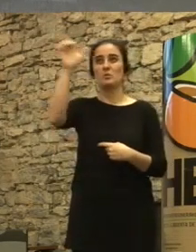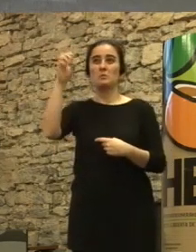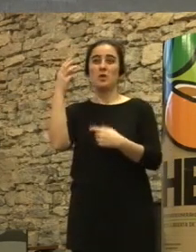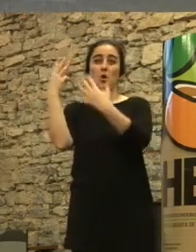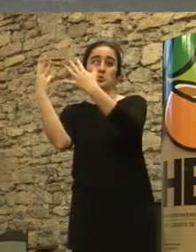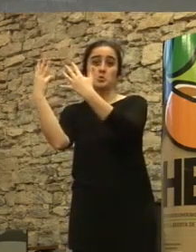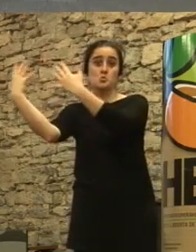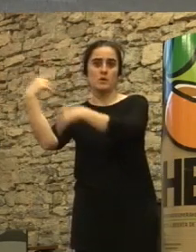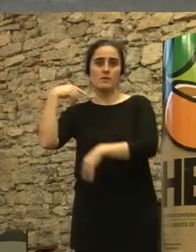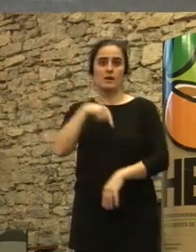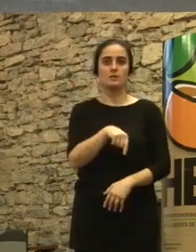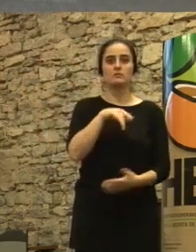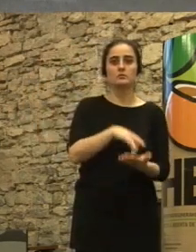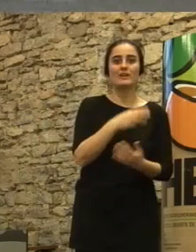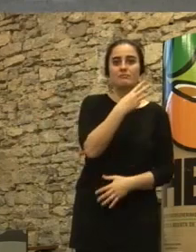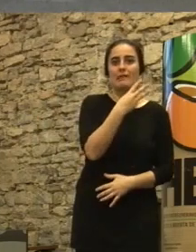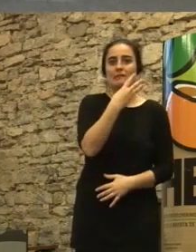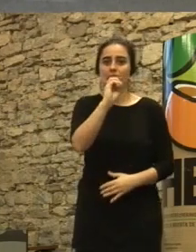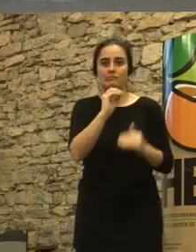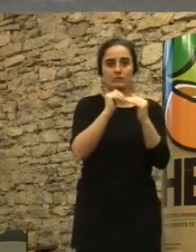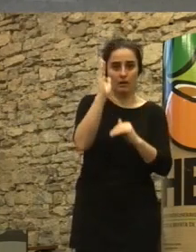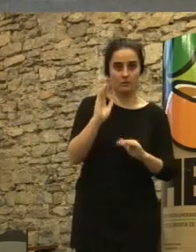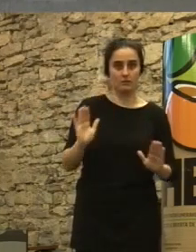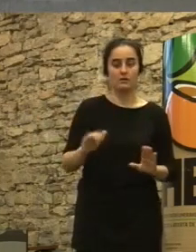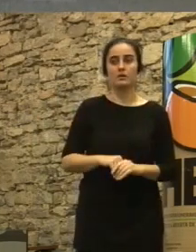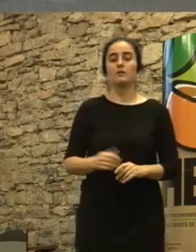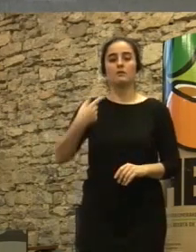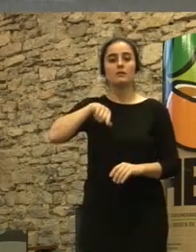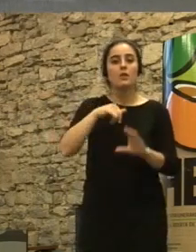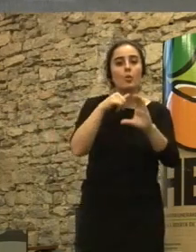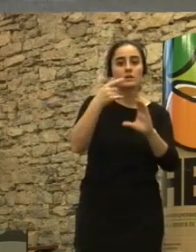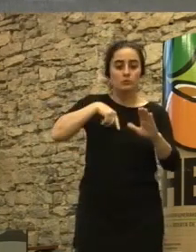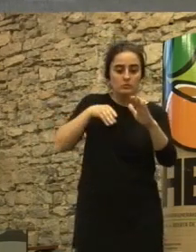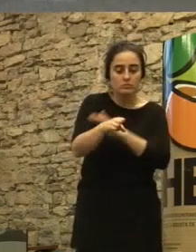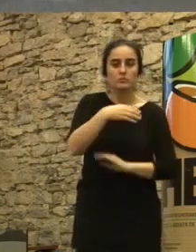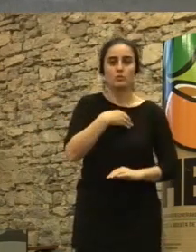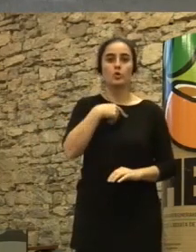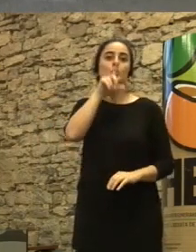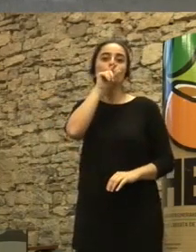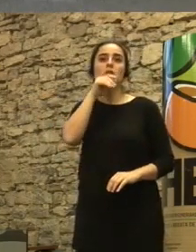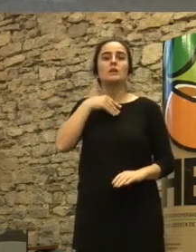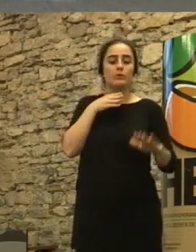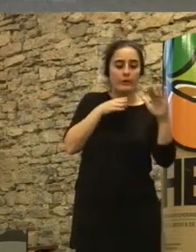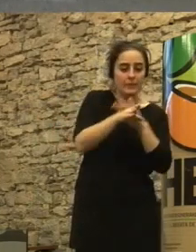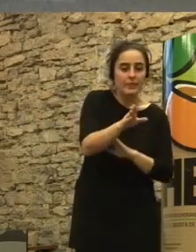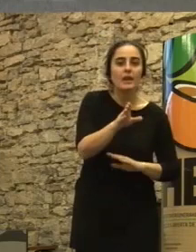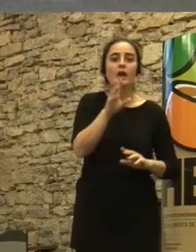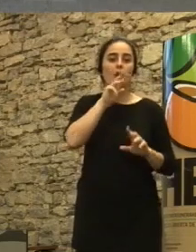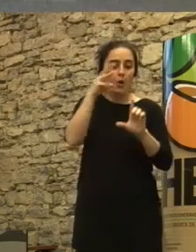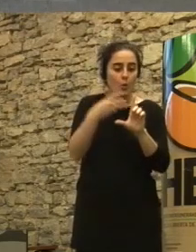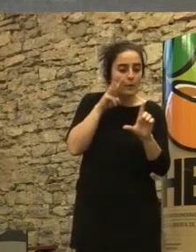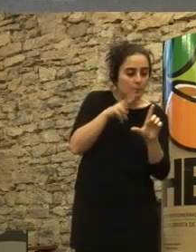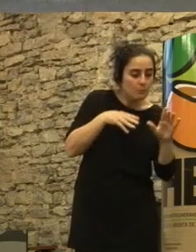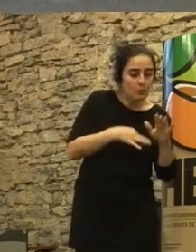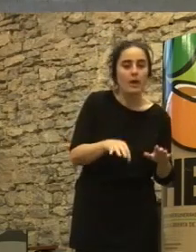o 9%. Aquí realmente tenemos un problema con eso. Y después, como sabéis, WhatsApp es un sitio donde nosotros no podemos entrar. Yo Twitter lo puedo mirar, la web lo puedo mirar, lo que publican los